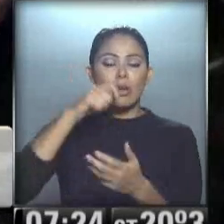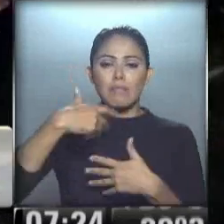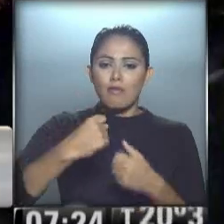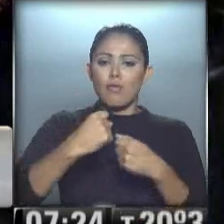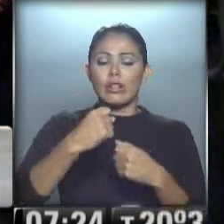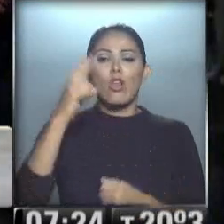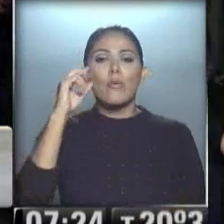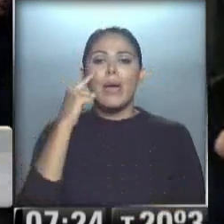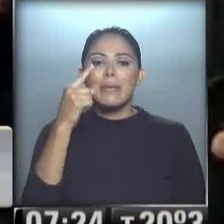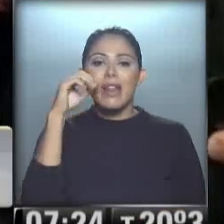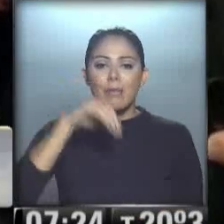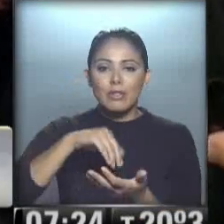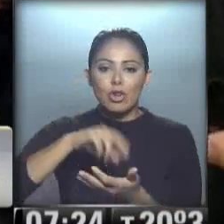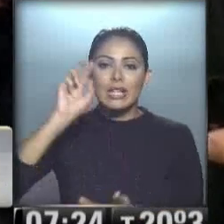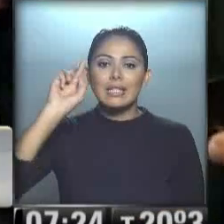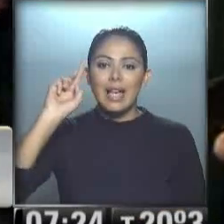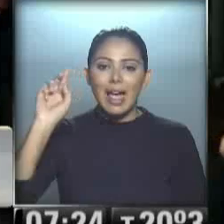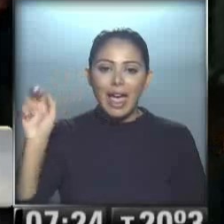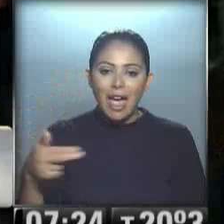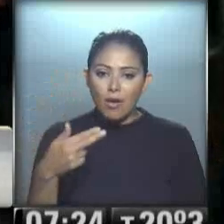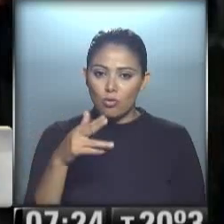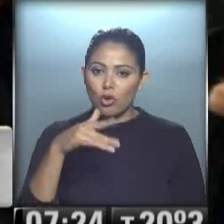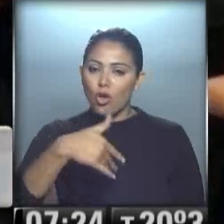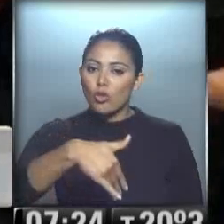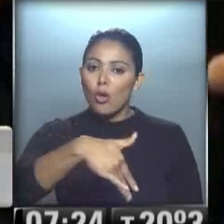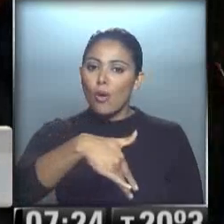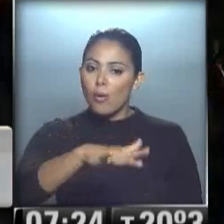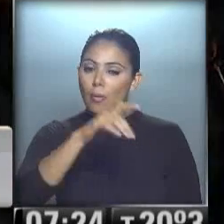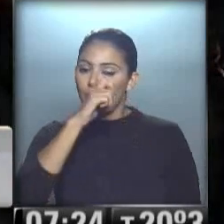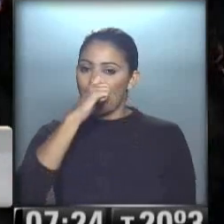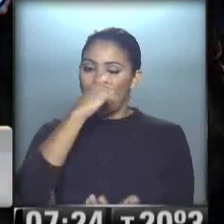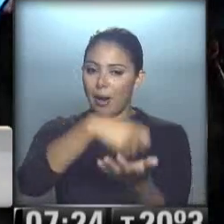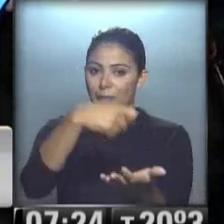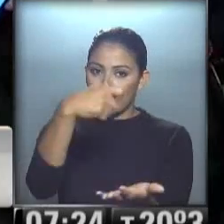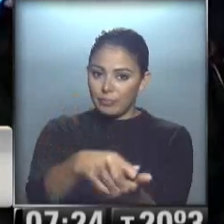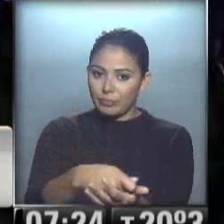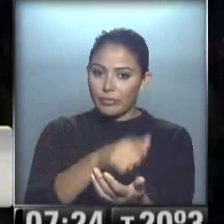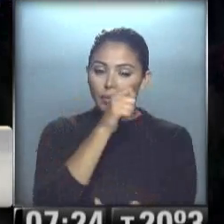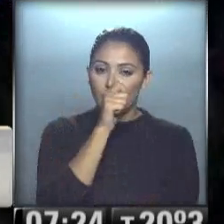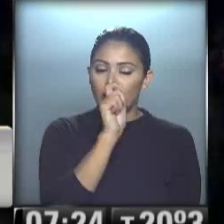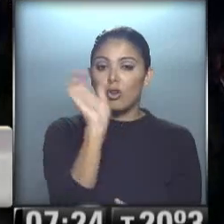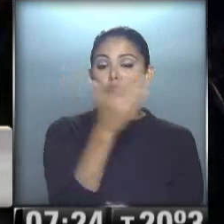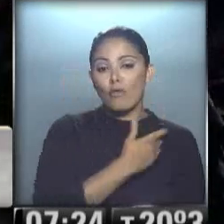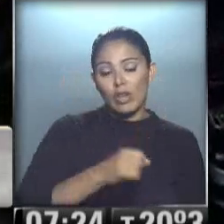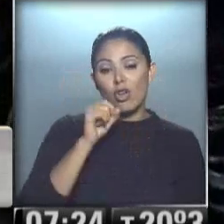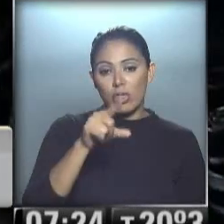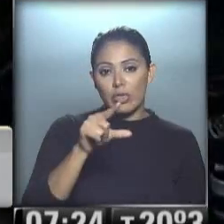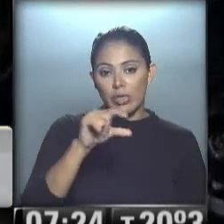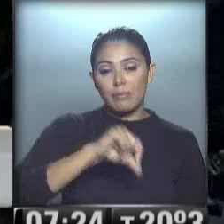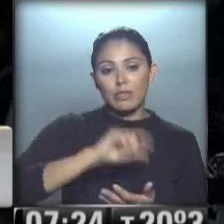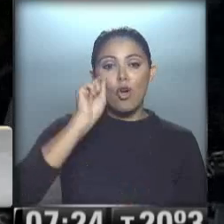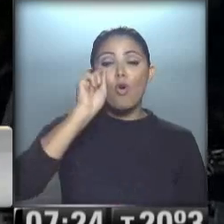ill eur es lo que van a recibir los habitantes el gobierno de